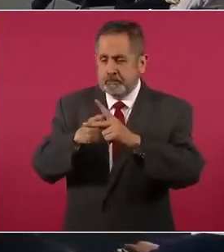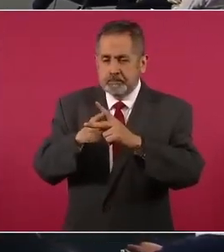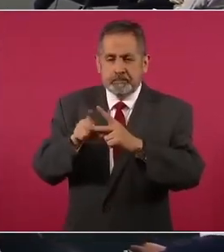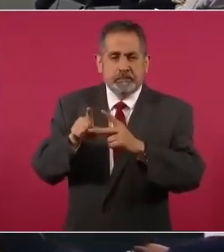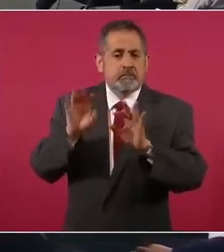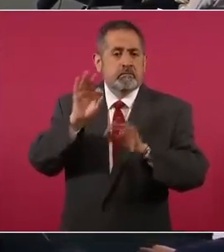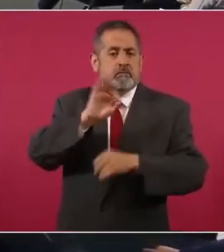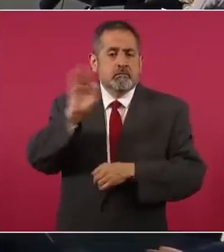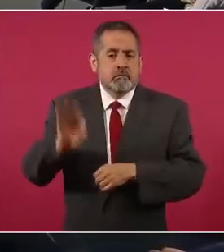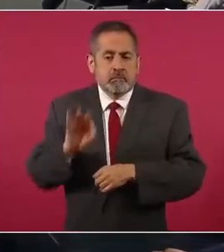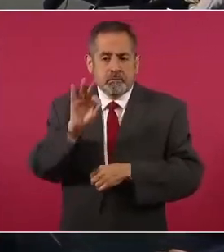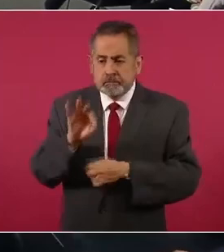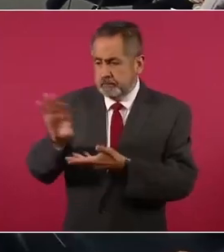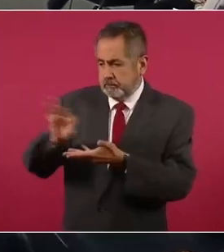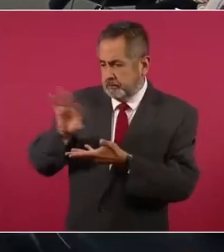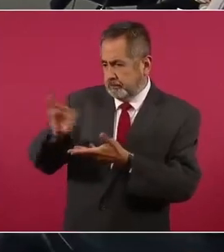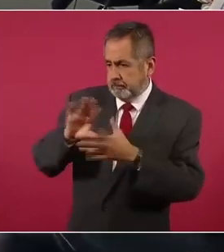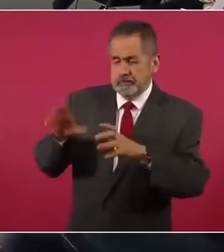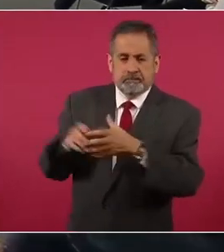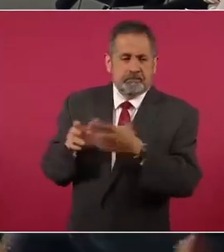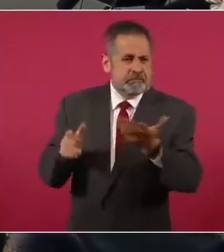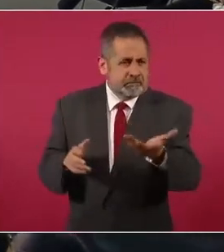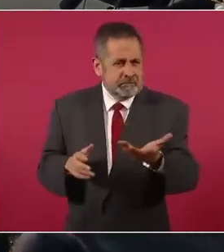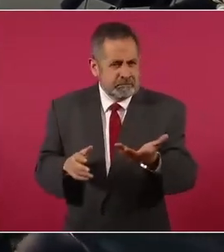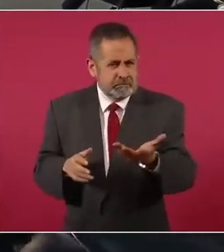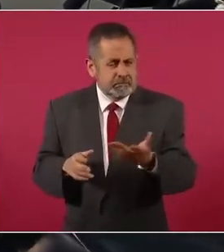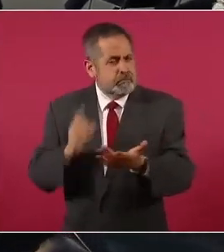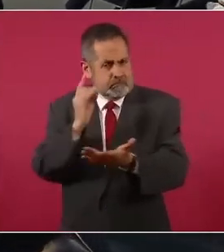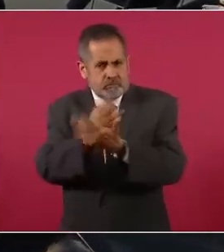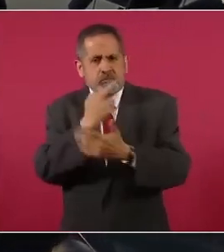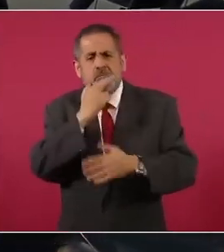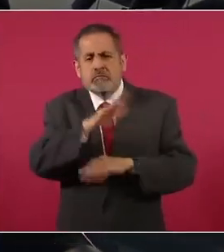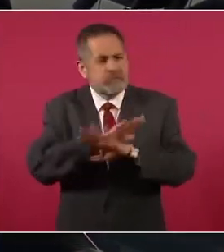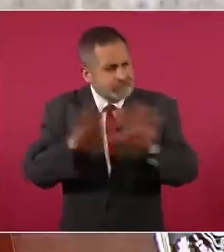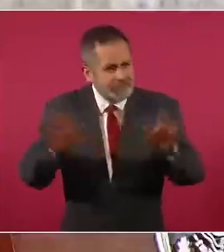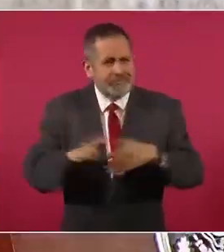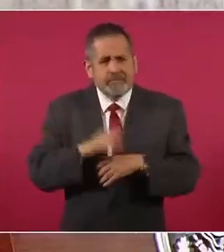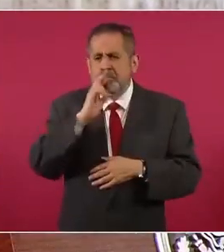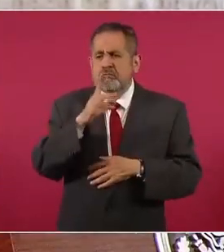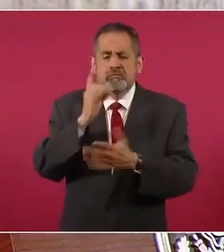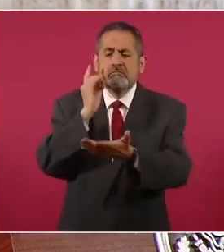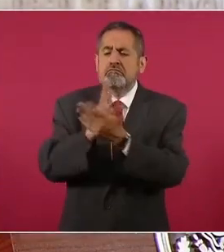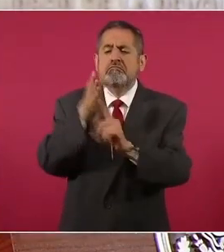diputados y los senadores son los que elige de manera directa el pueblo.